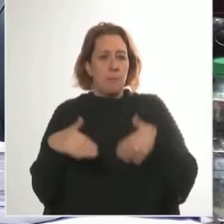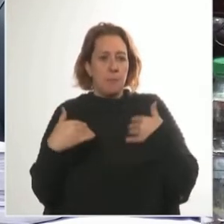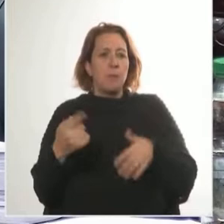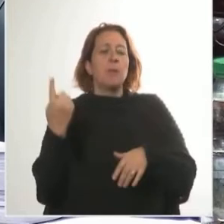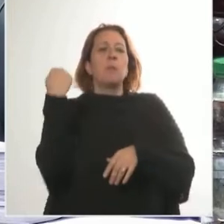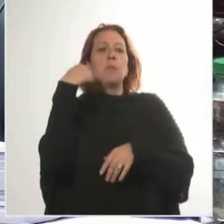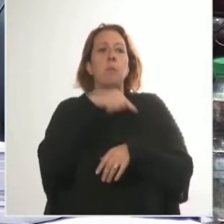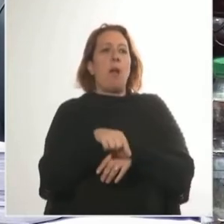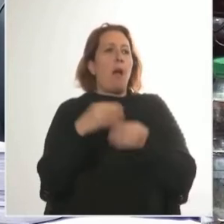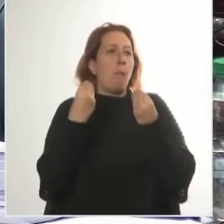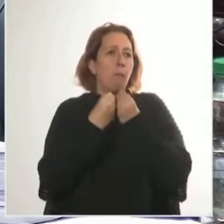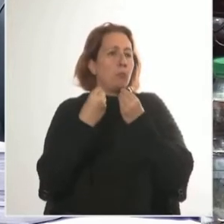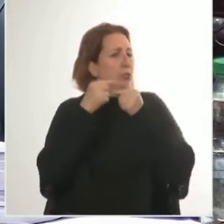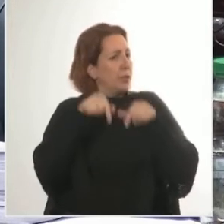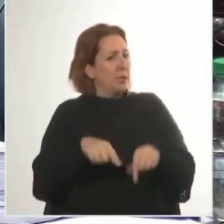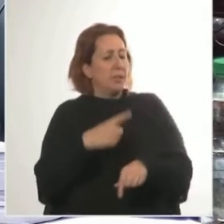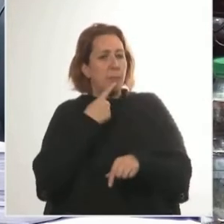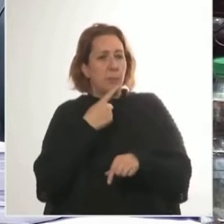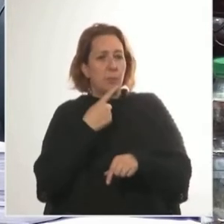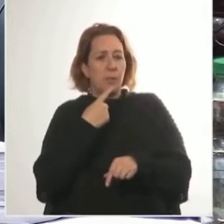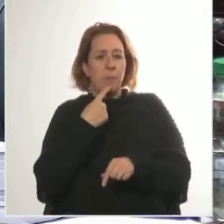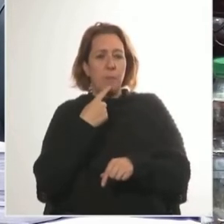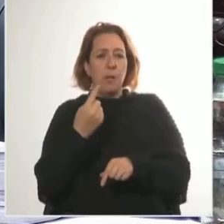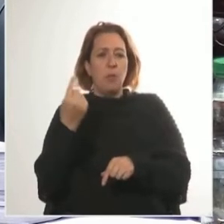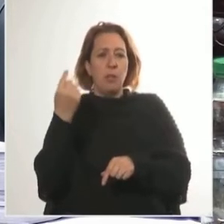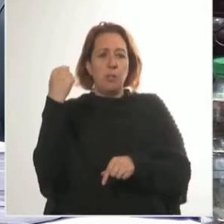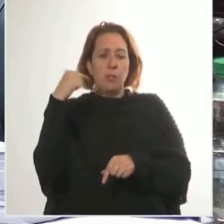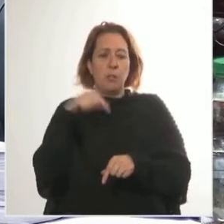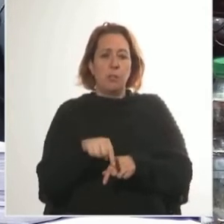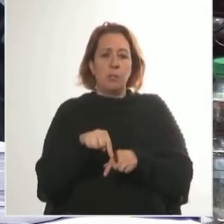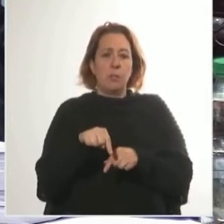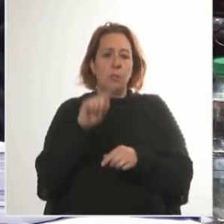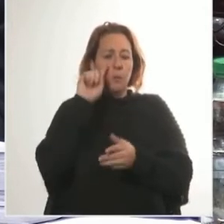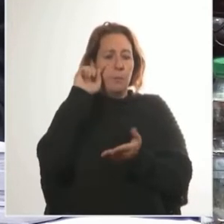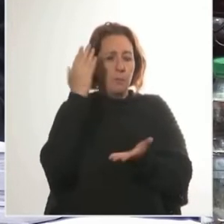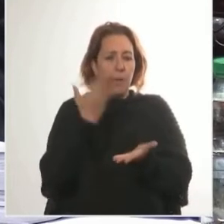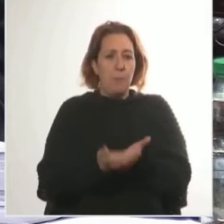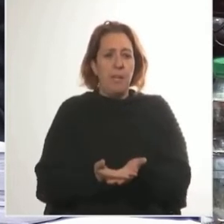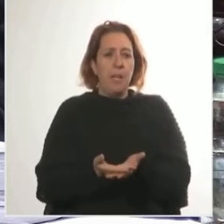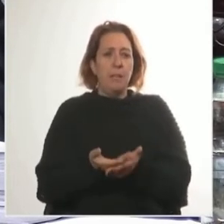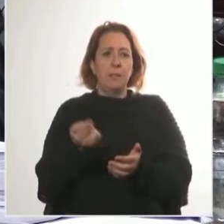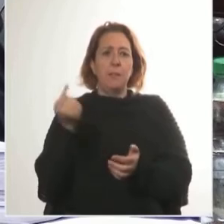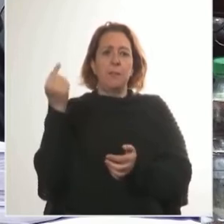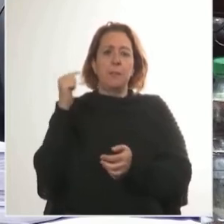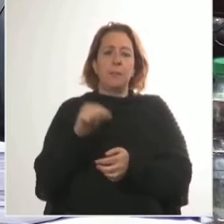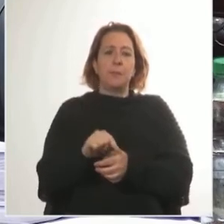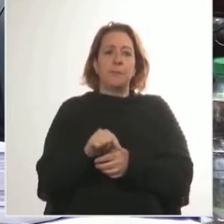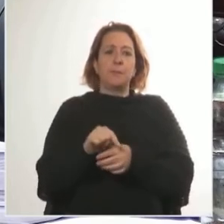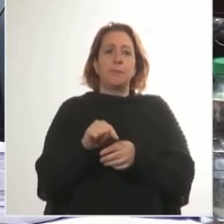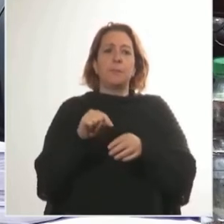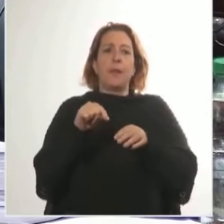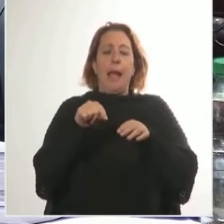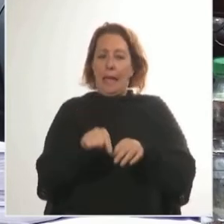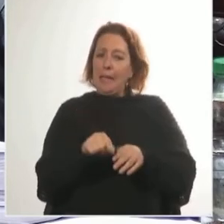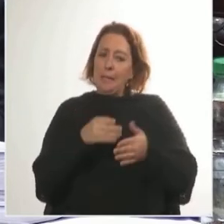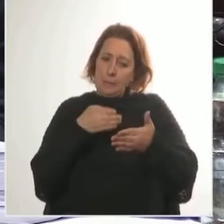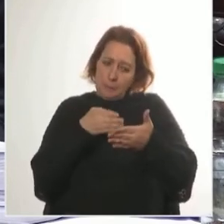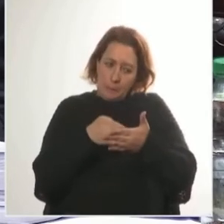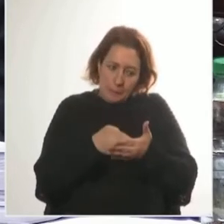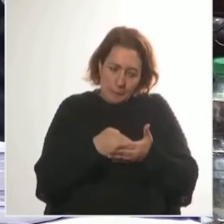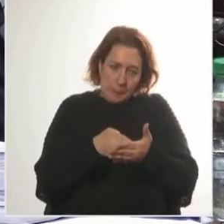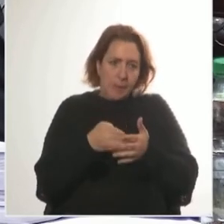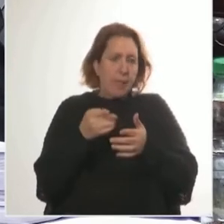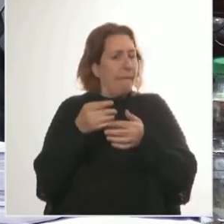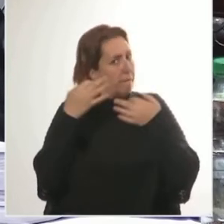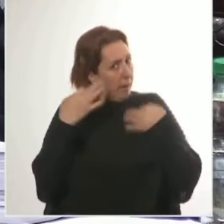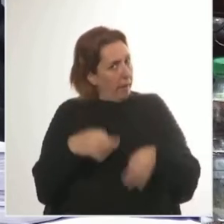estas políticas. Permítanos plantear esto en términos de que ahí está el palo en la rueda. El verdadero